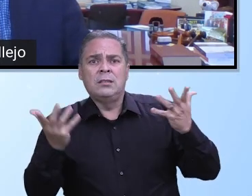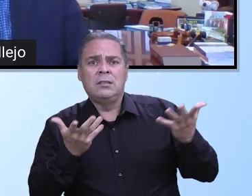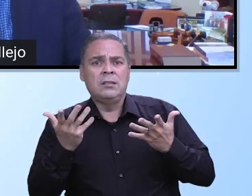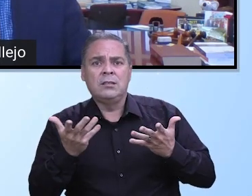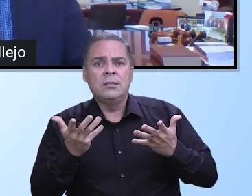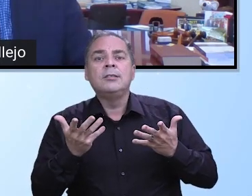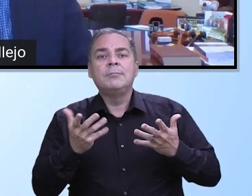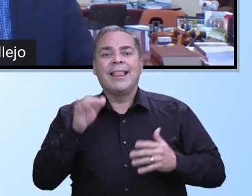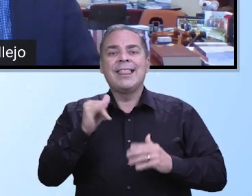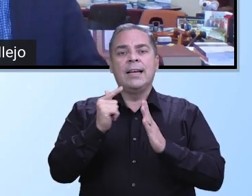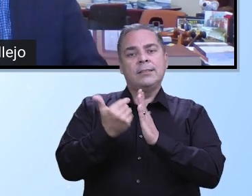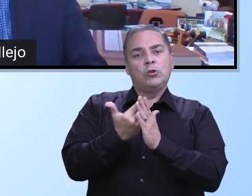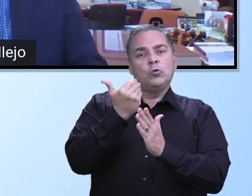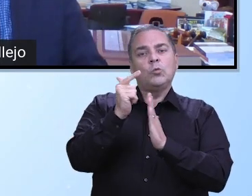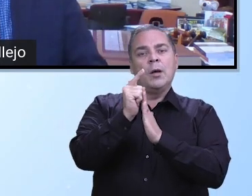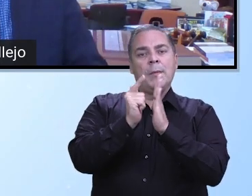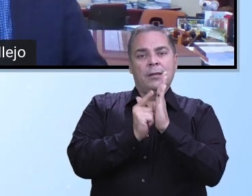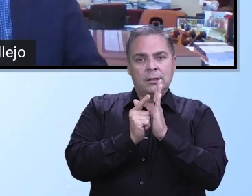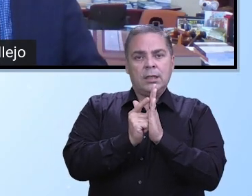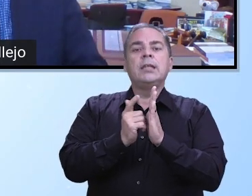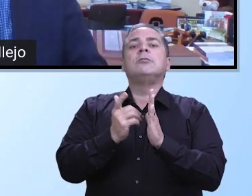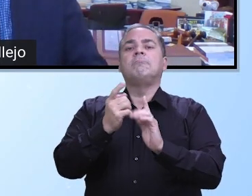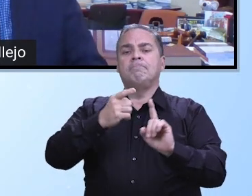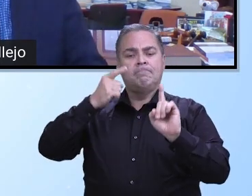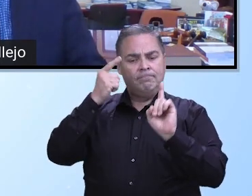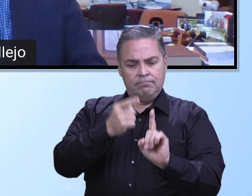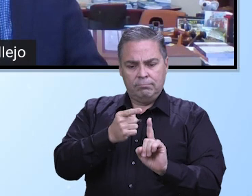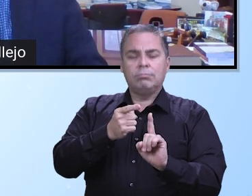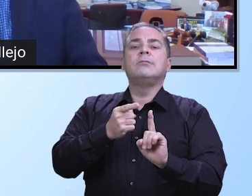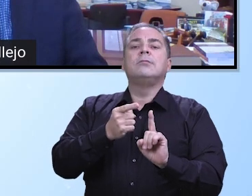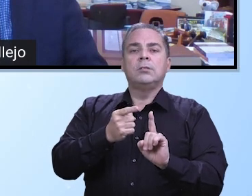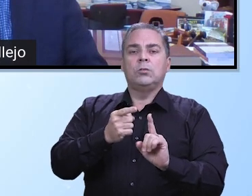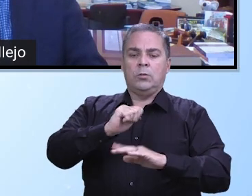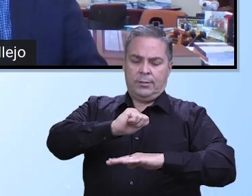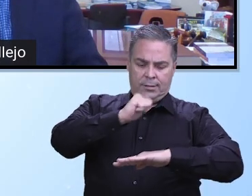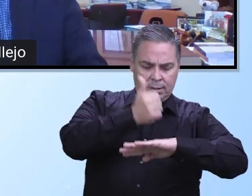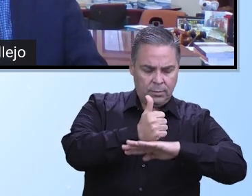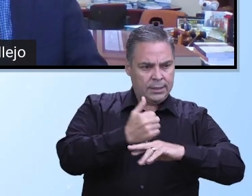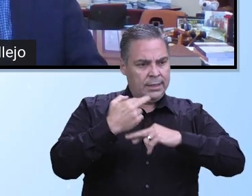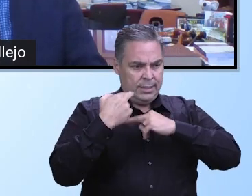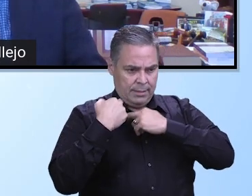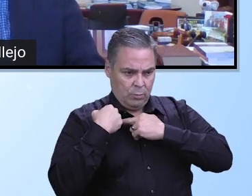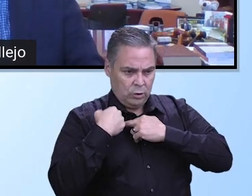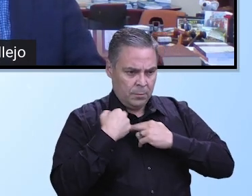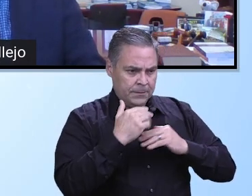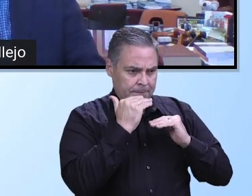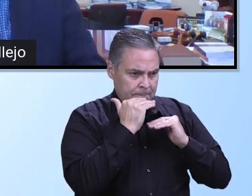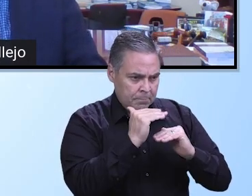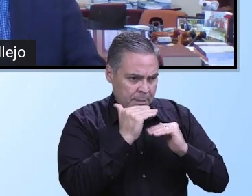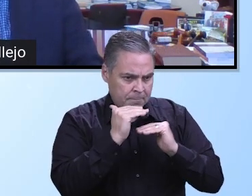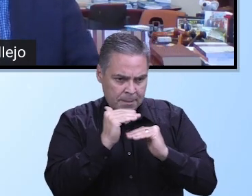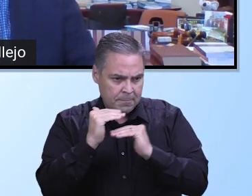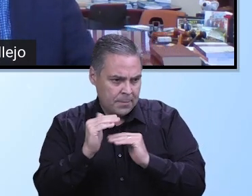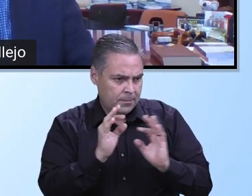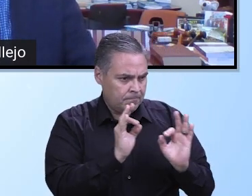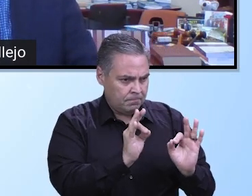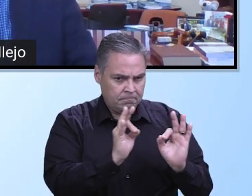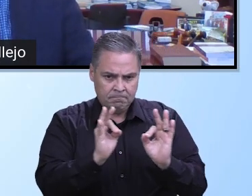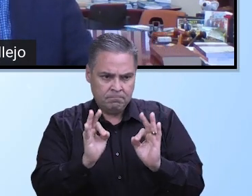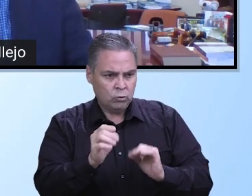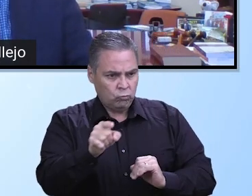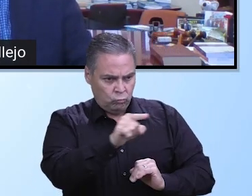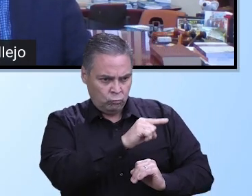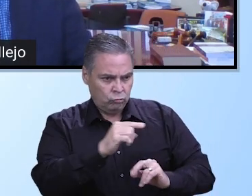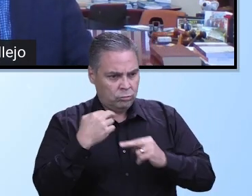ley también se buscó, a diferencia de la anterior, establecer cuáles son las responsabilidades más limitadas de cada uno de los actores, ¿verdad?, que van a estar participando